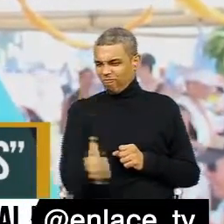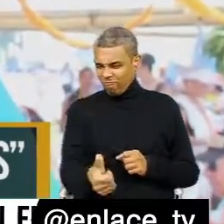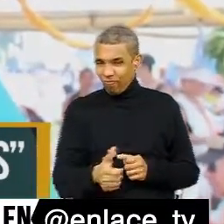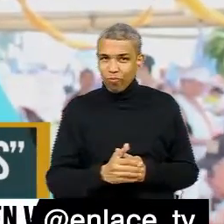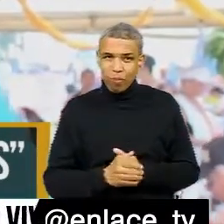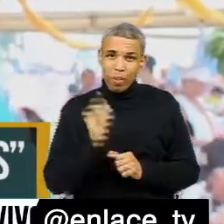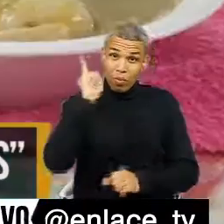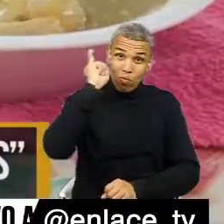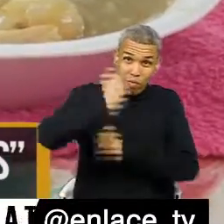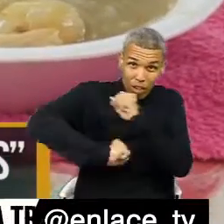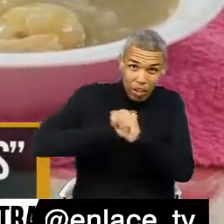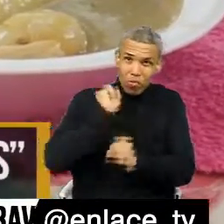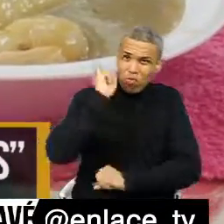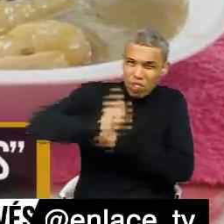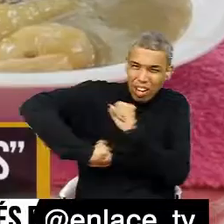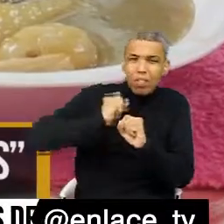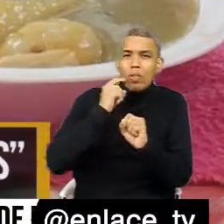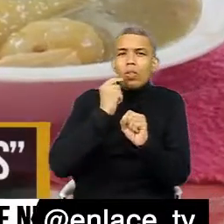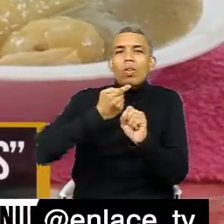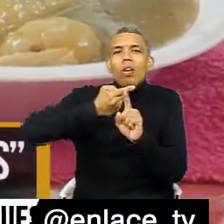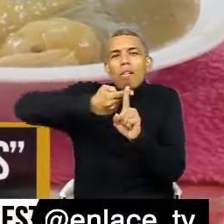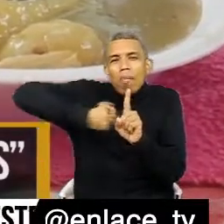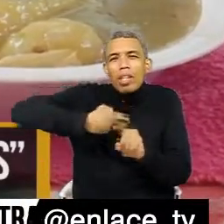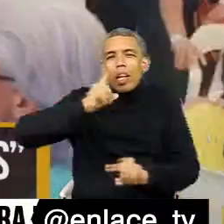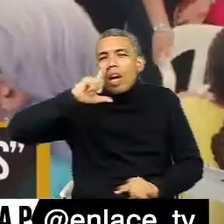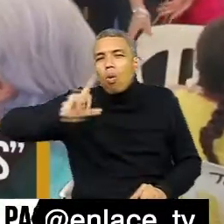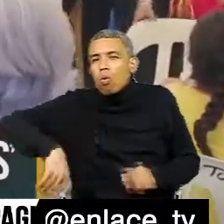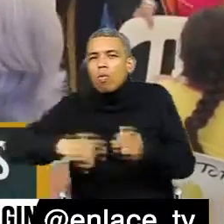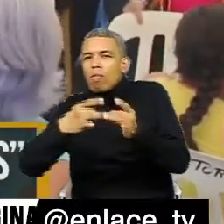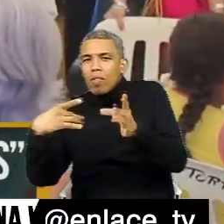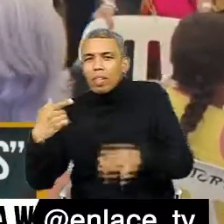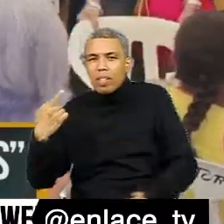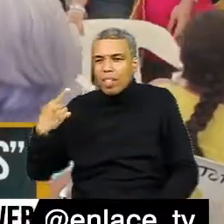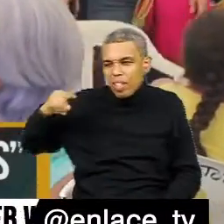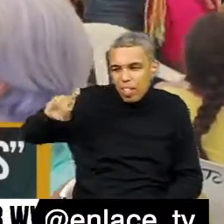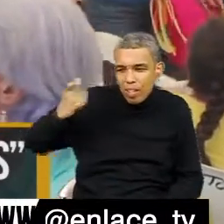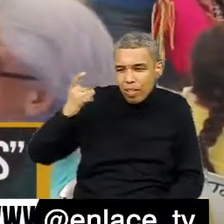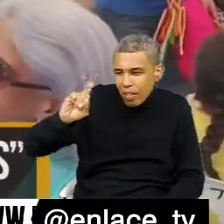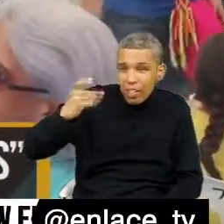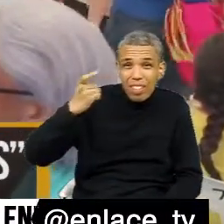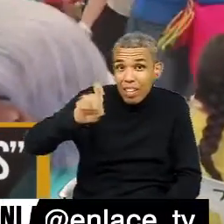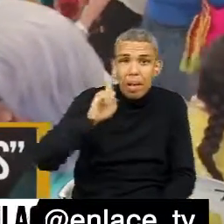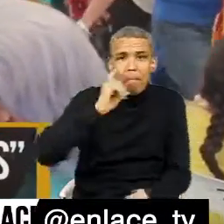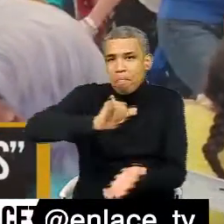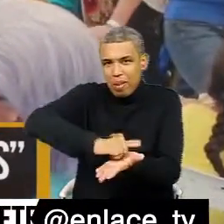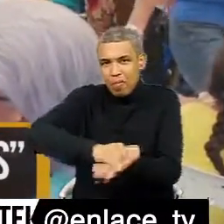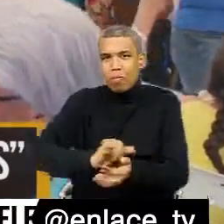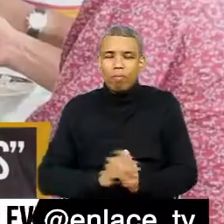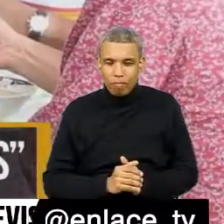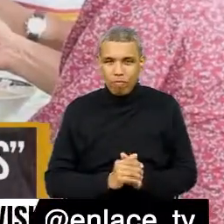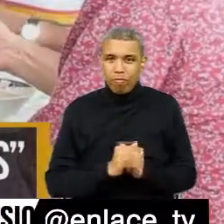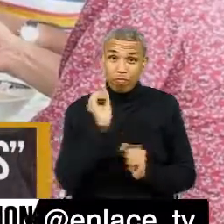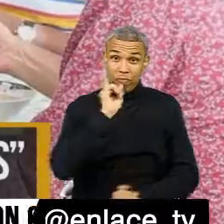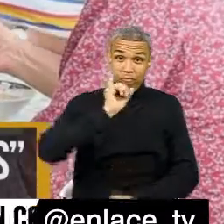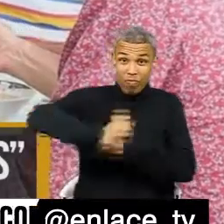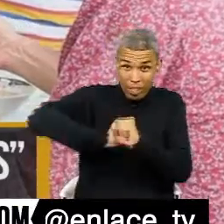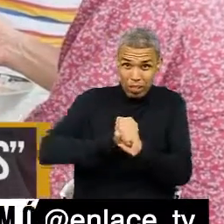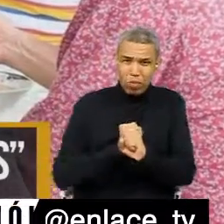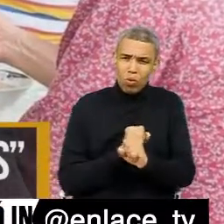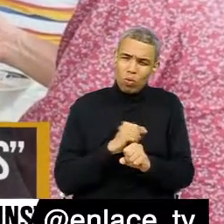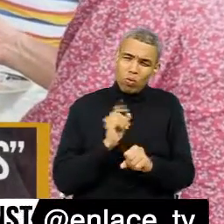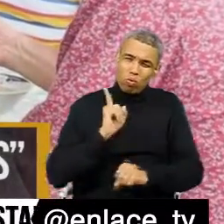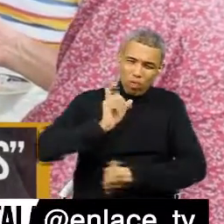cada año se hace los 16 de julio. Esperar que todos los años los gobiernos municipales, en este momento el doctor Darío